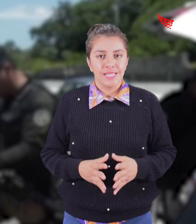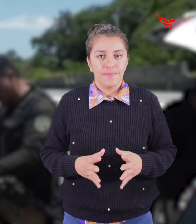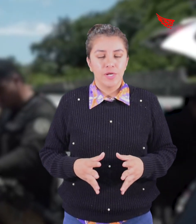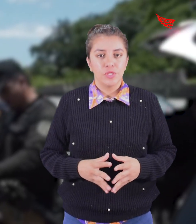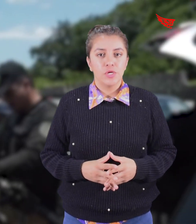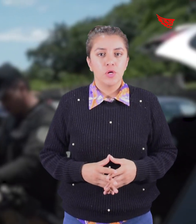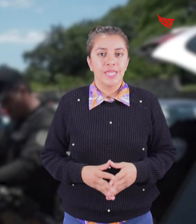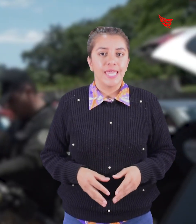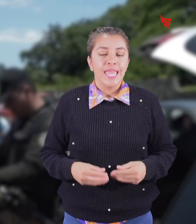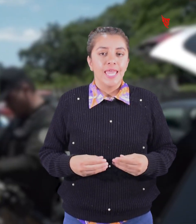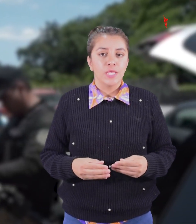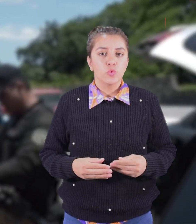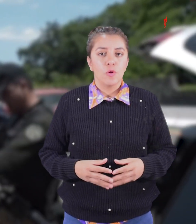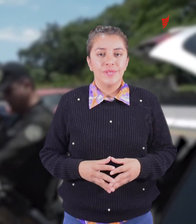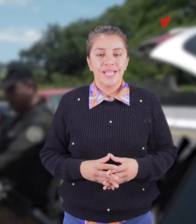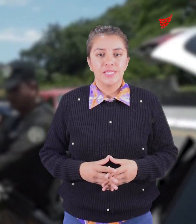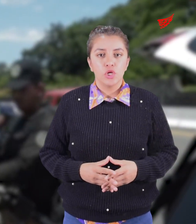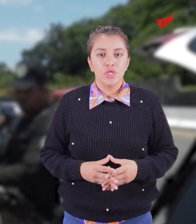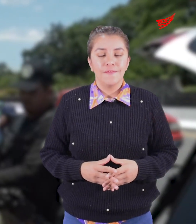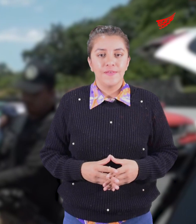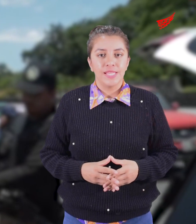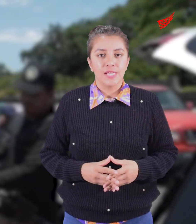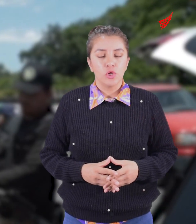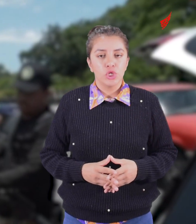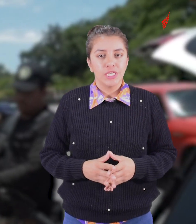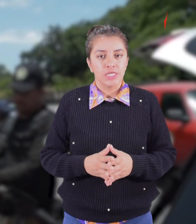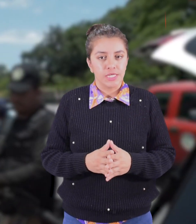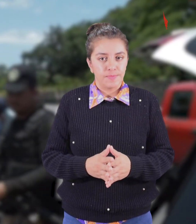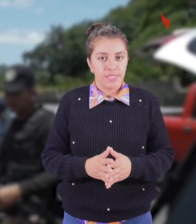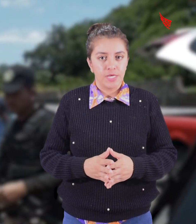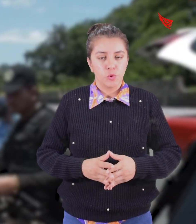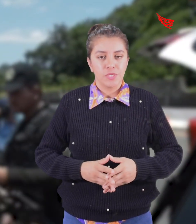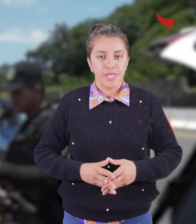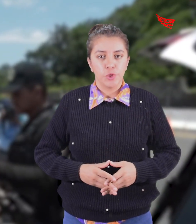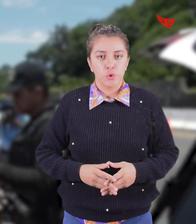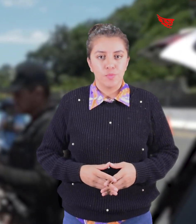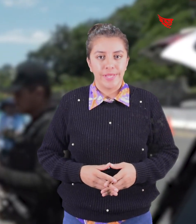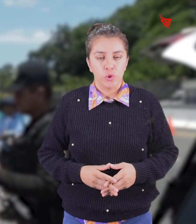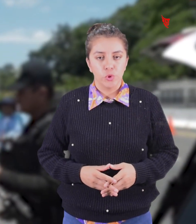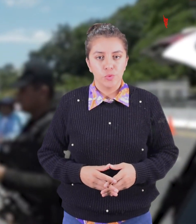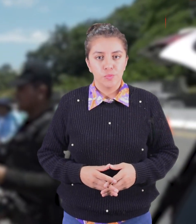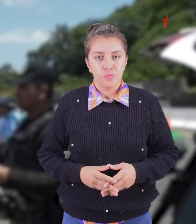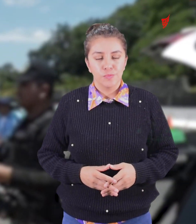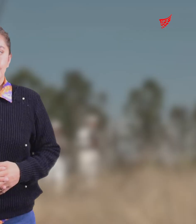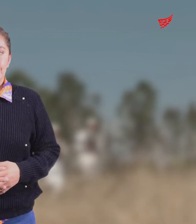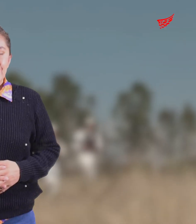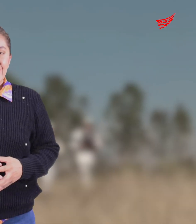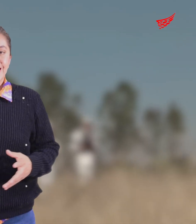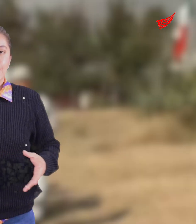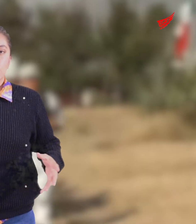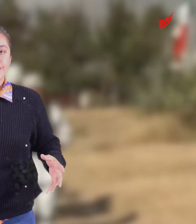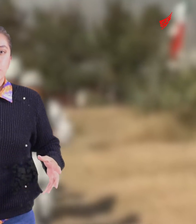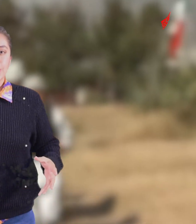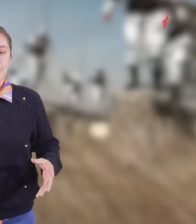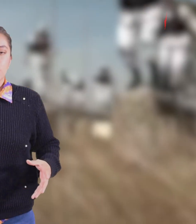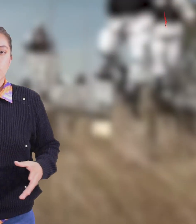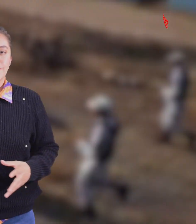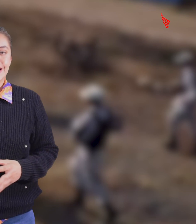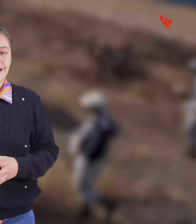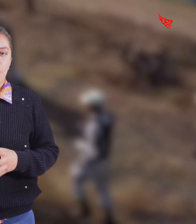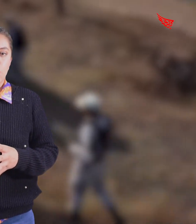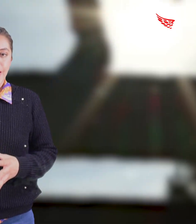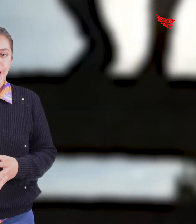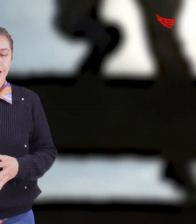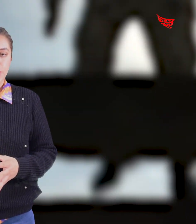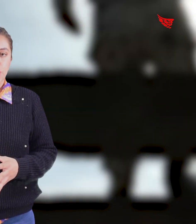migrantes sin embargo dijo que es su obligación defenderlos y respetar sus derechos humanos y al cuestionarlo